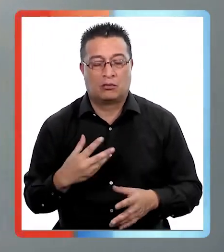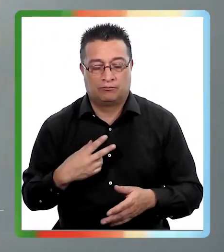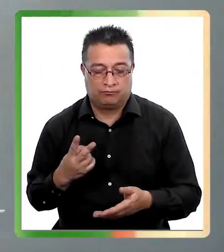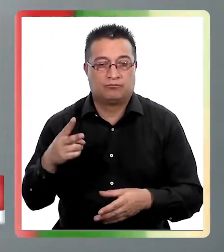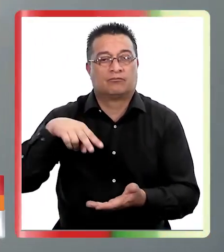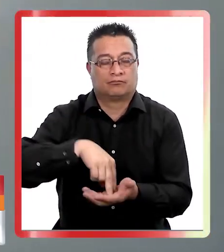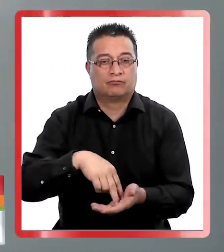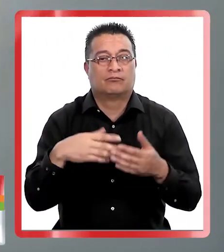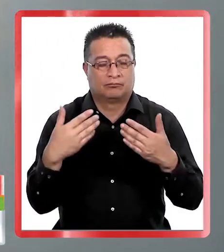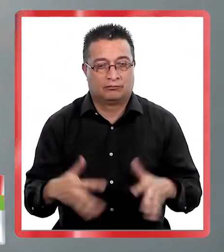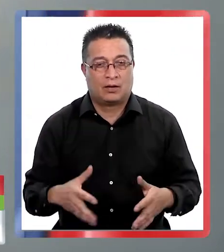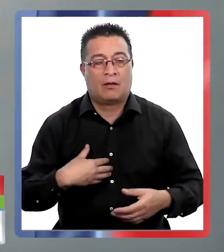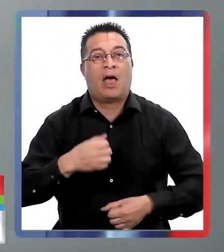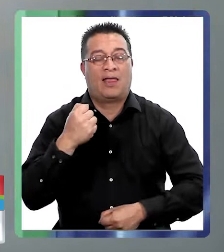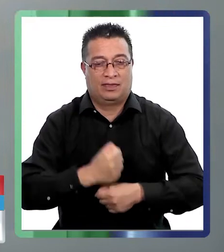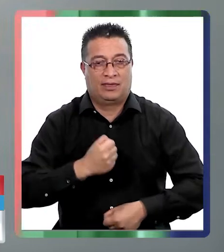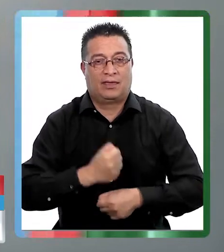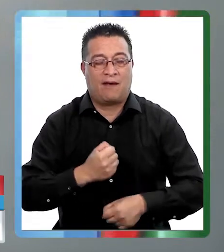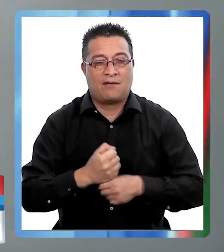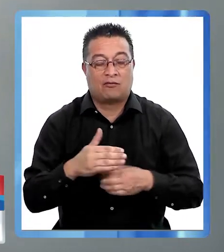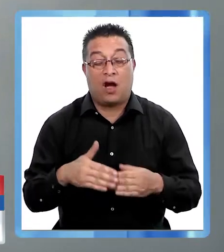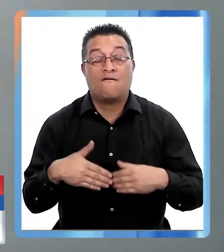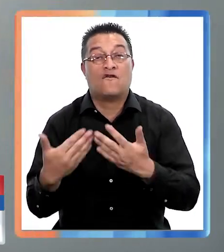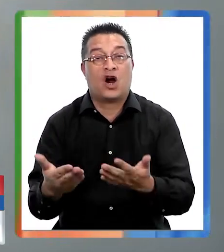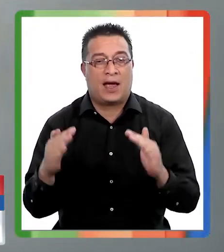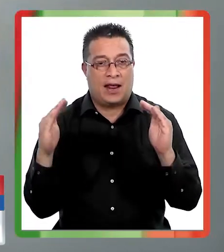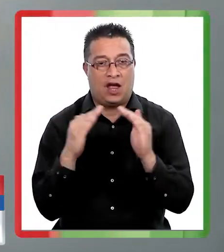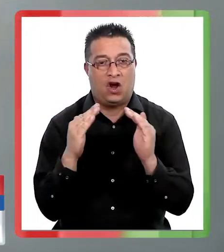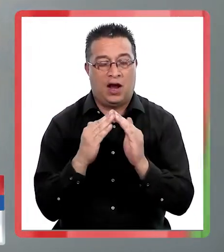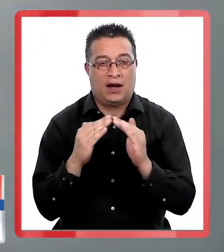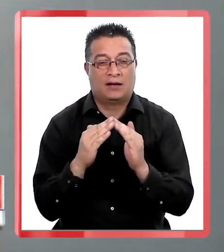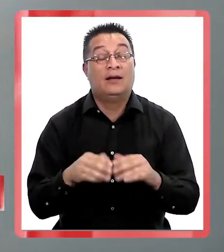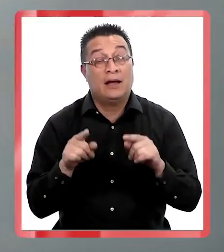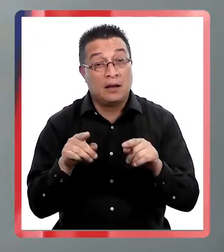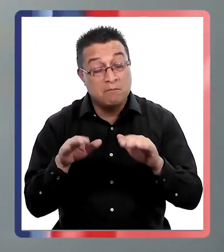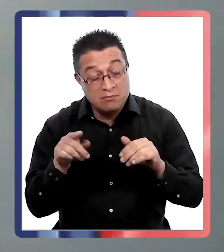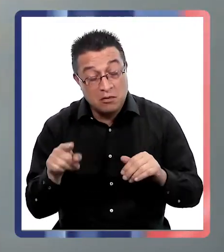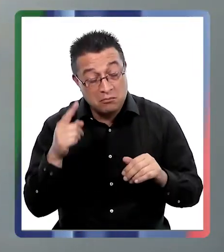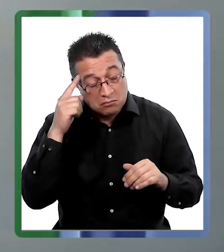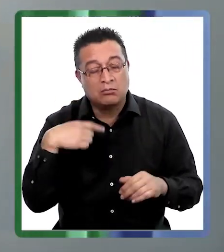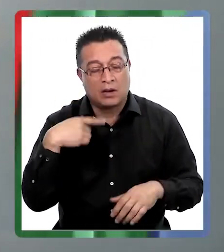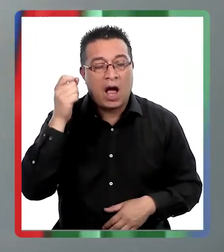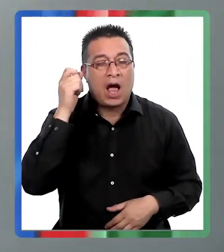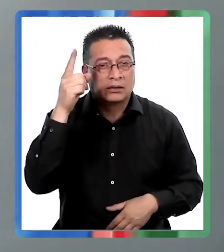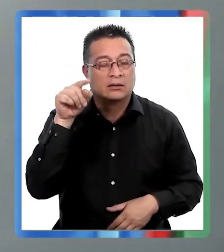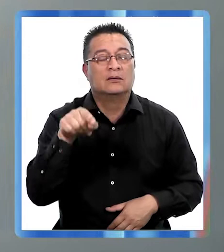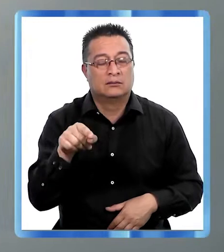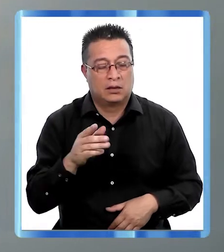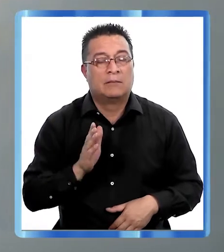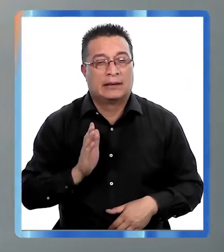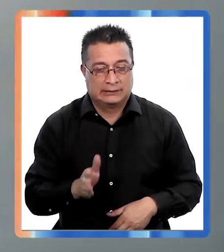incorporado al trabajo fuera del hogar, pero que al mismo tiempo entendemos